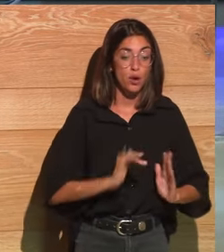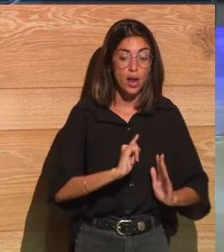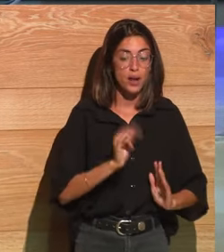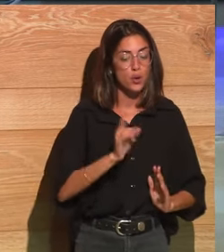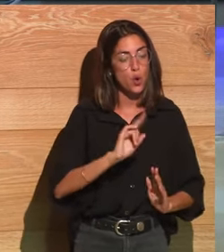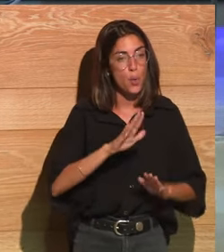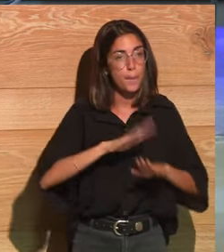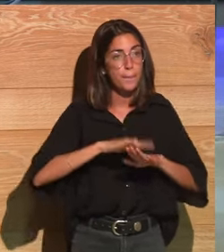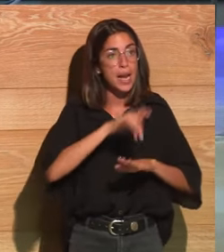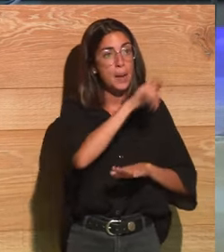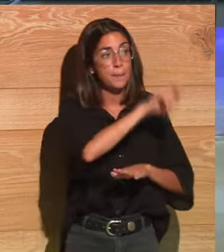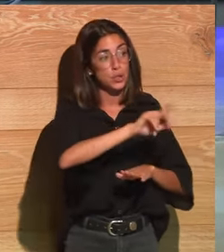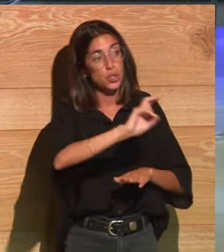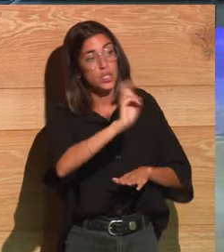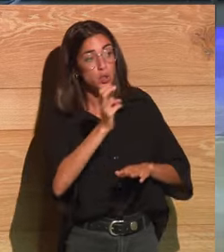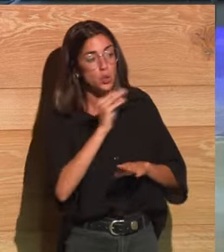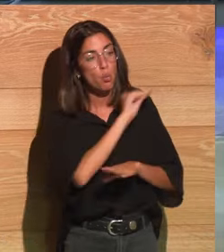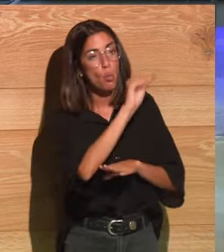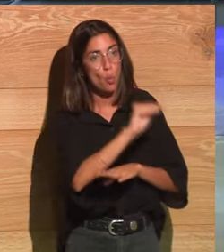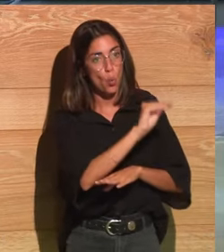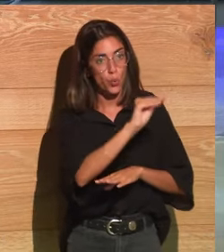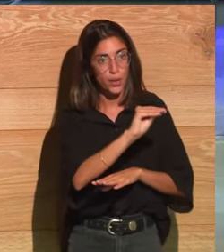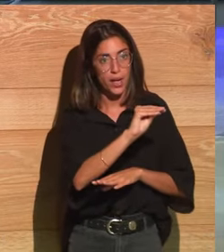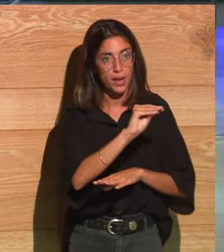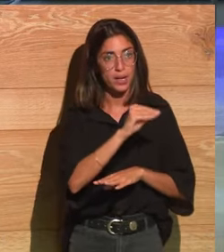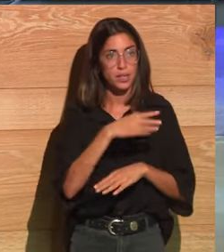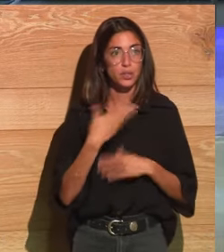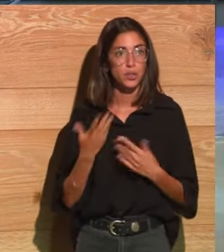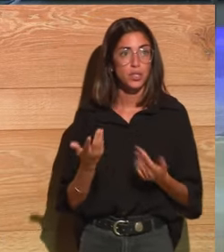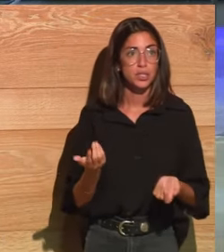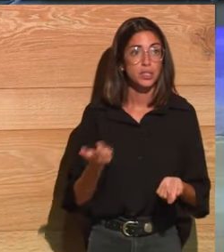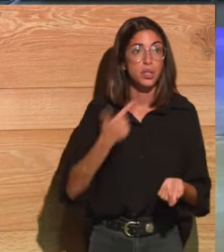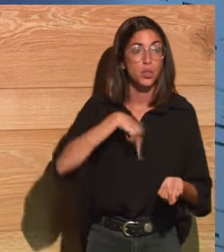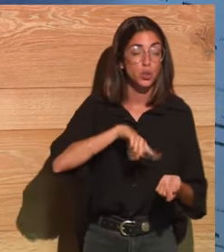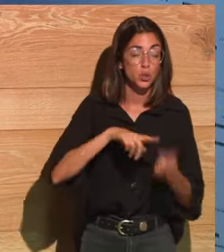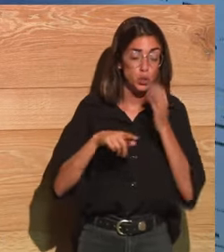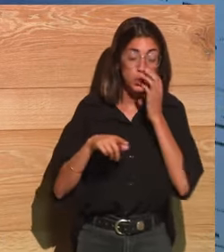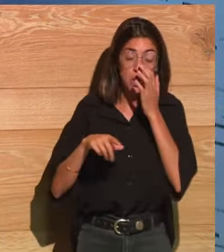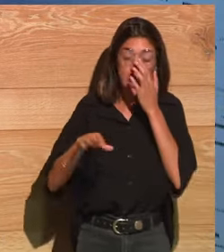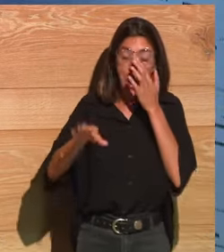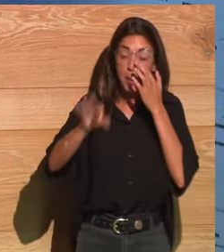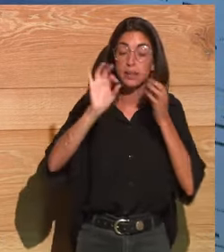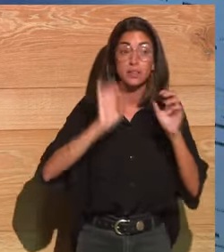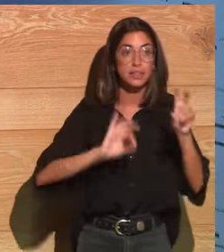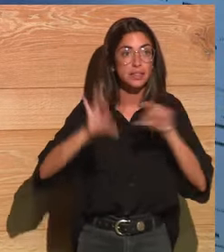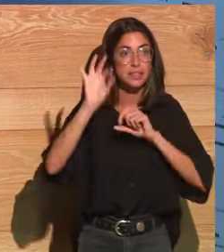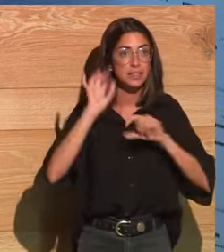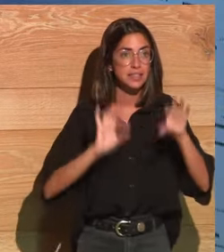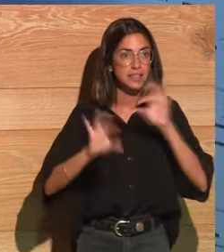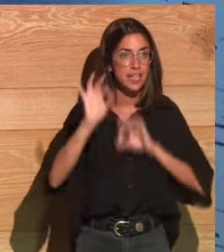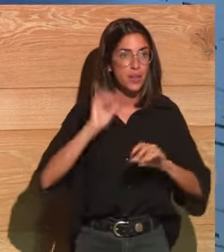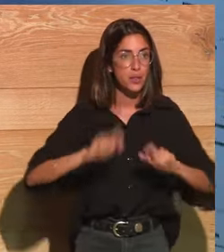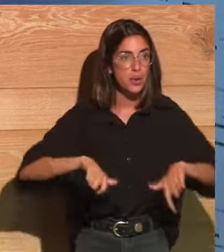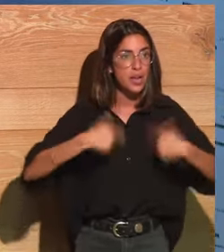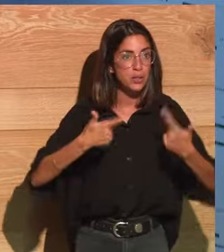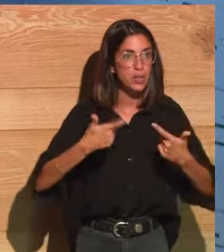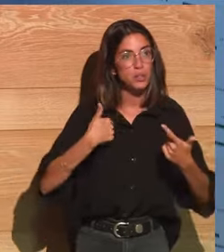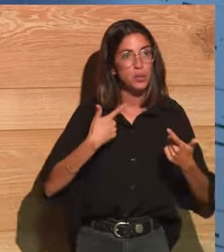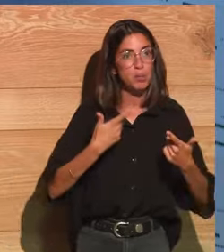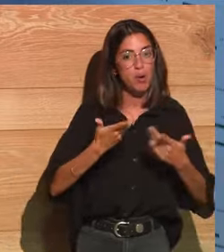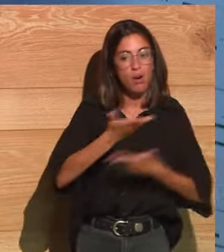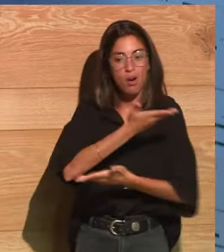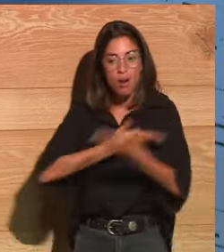sea, que una especie que es muy dependiente como nosotros, la selección natural ha favorecido que vivamos más años para estarnos preocupando los unos de los otros. O sea, que al final